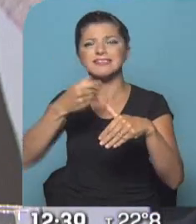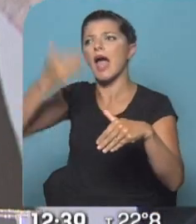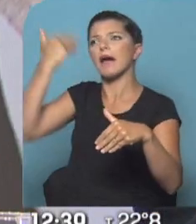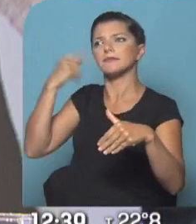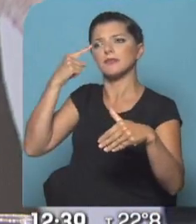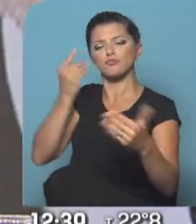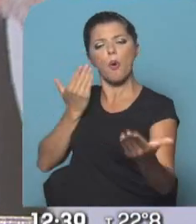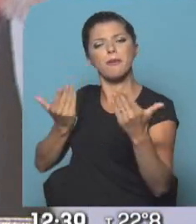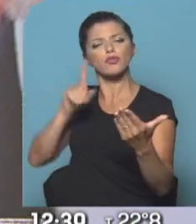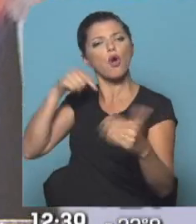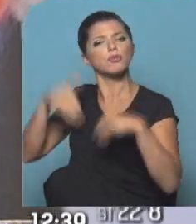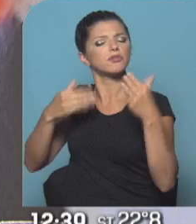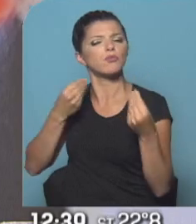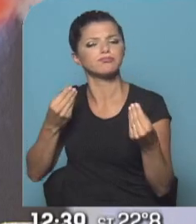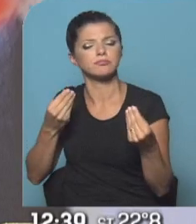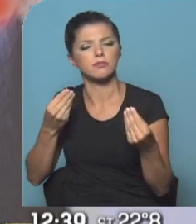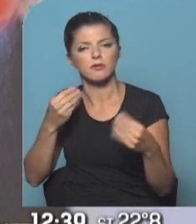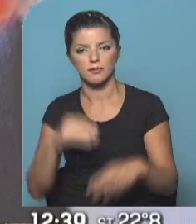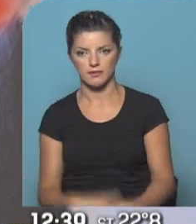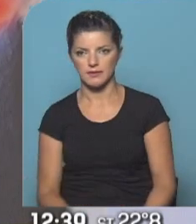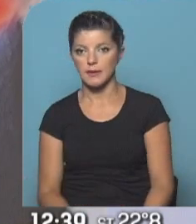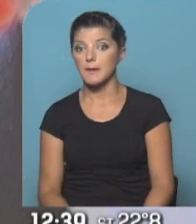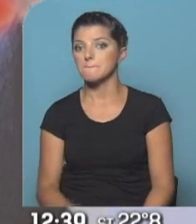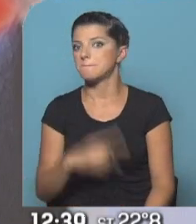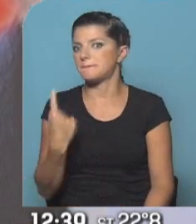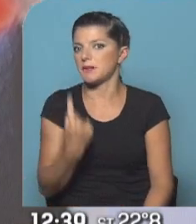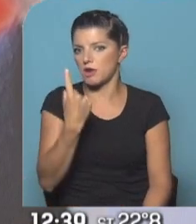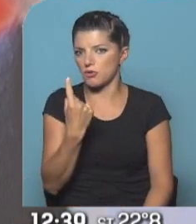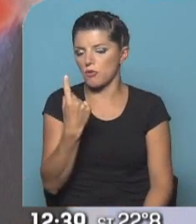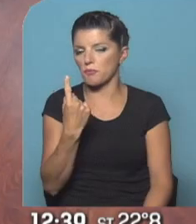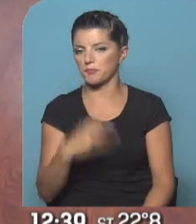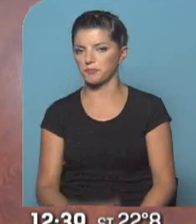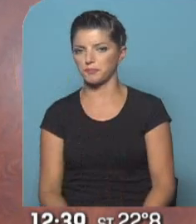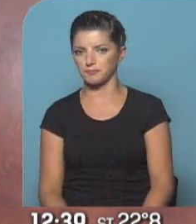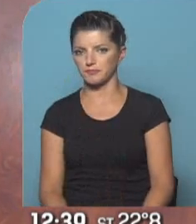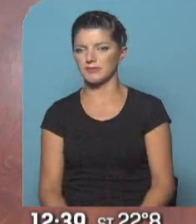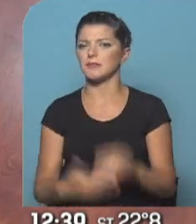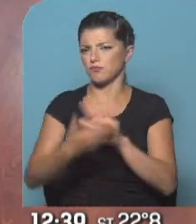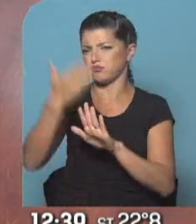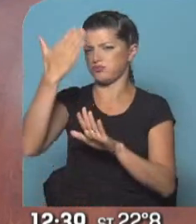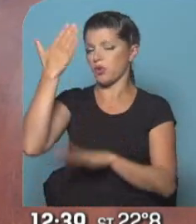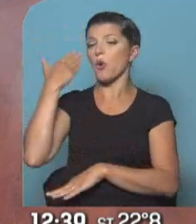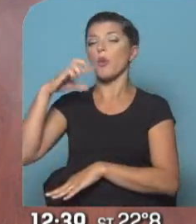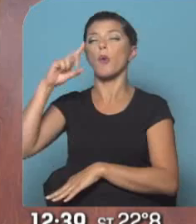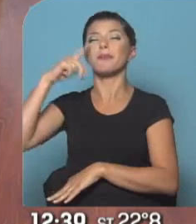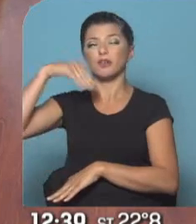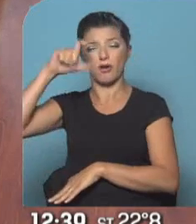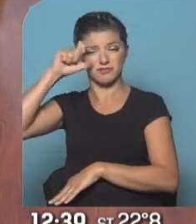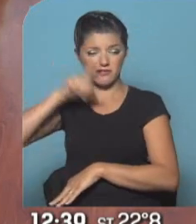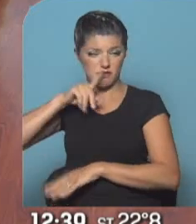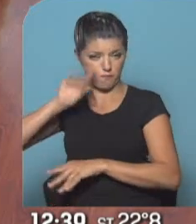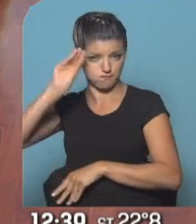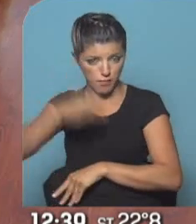el principal rasgo que diferencia a esta elección de todas las que hemos visto desde el final del pinochetismo es que el bloque